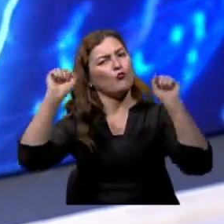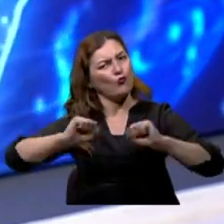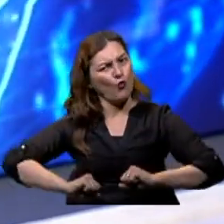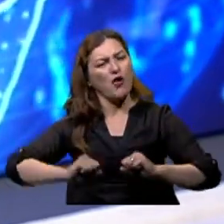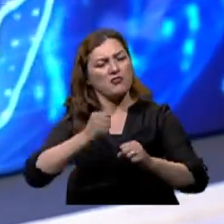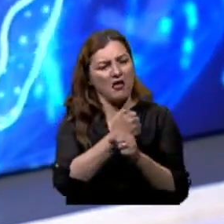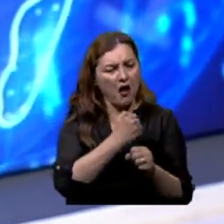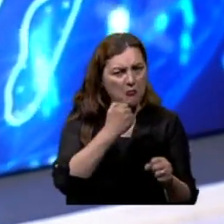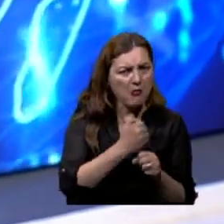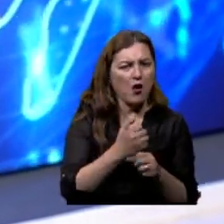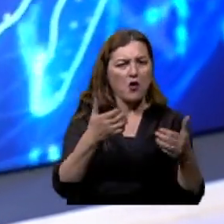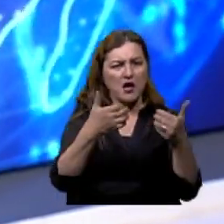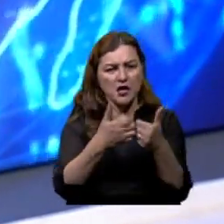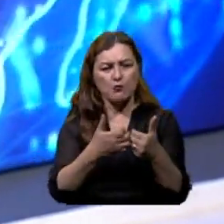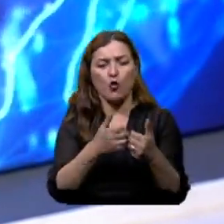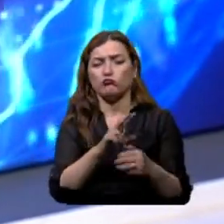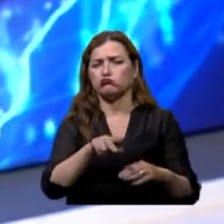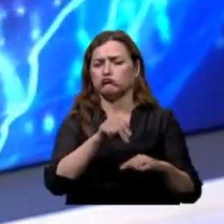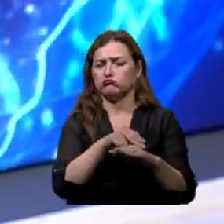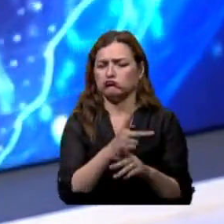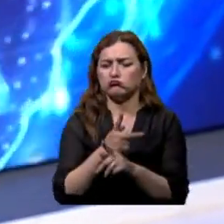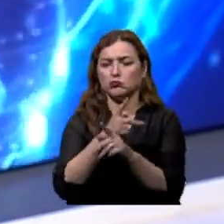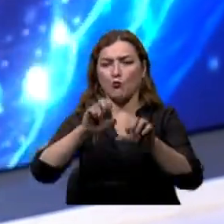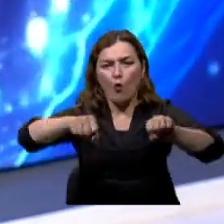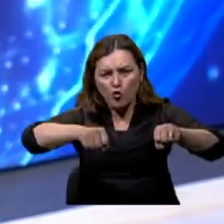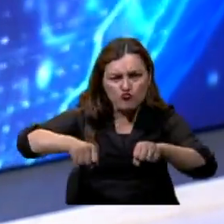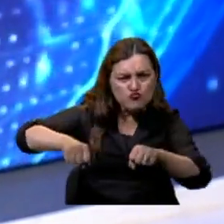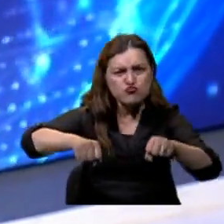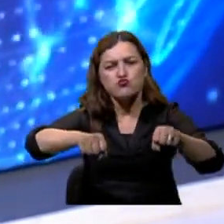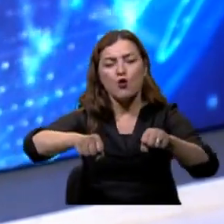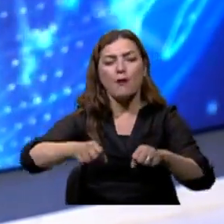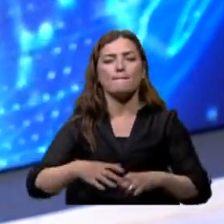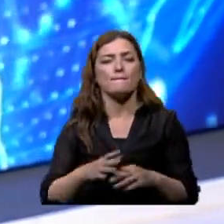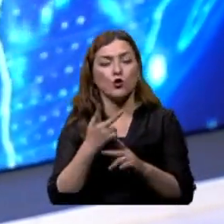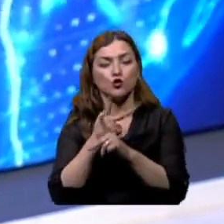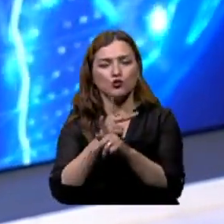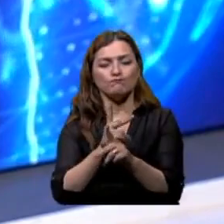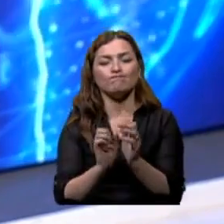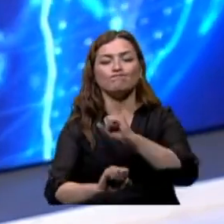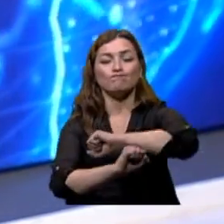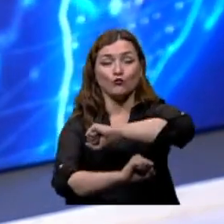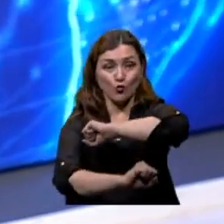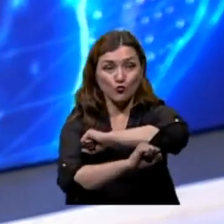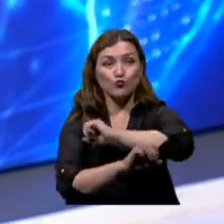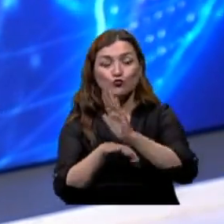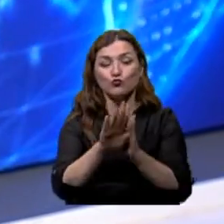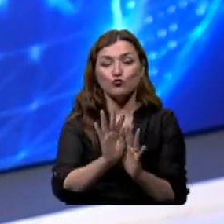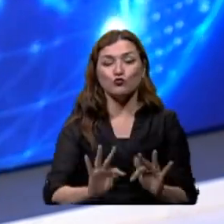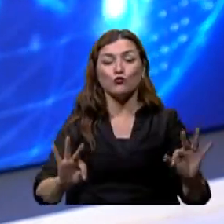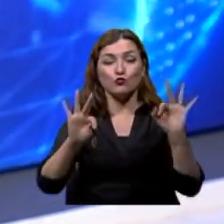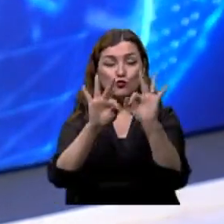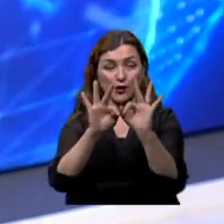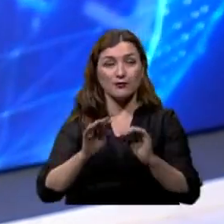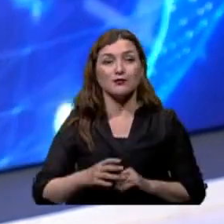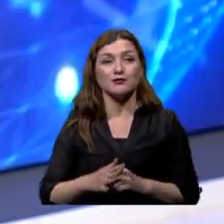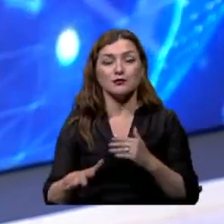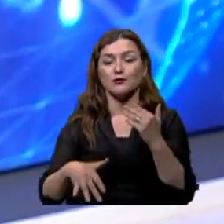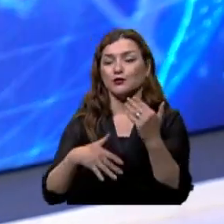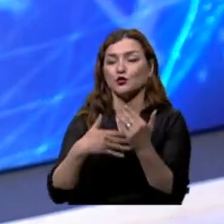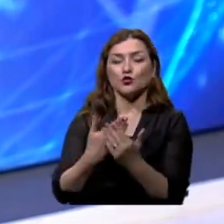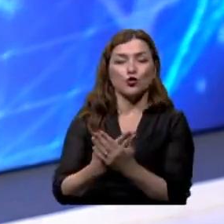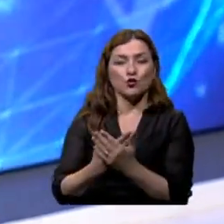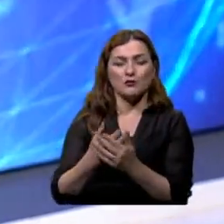en el trabajo, con el equipo adecuado, en la motocicleta, igual con las protecciones, es fundamental. Y lo más importante, pensar en que todos